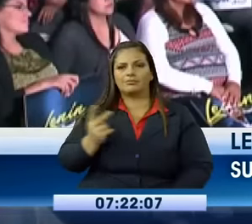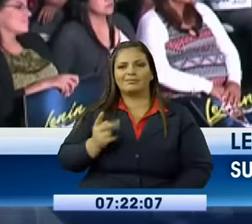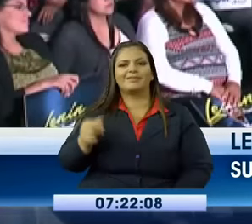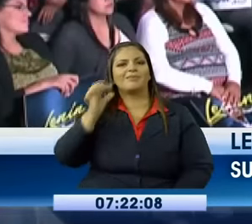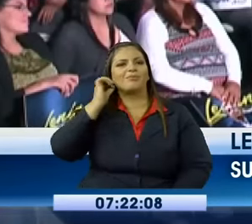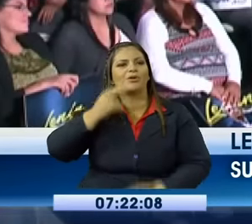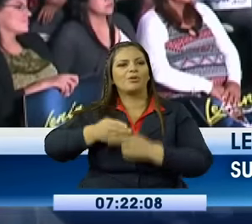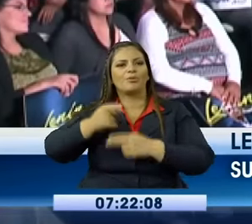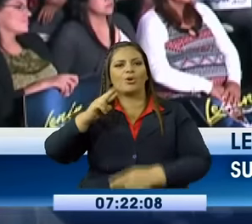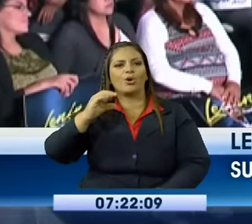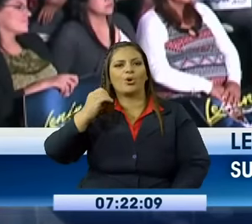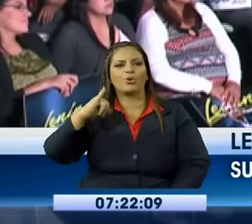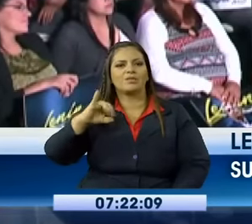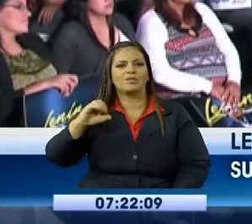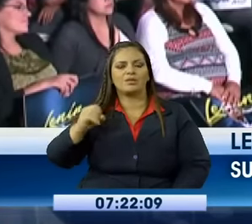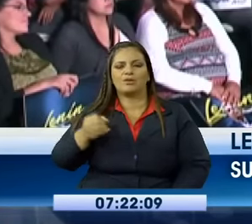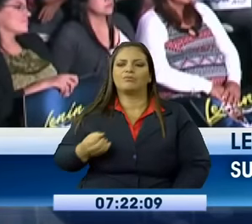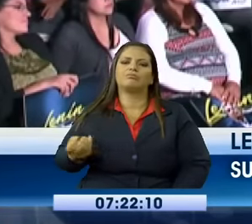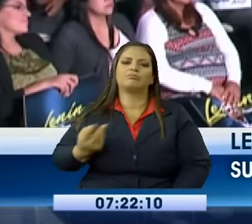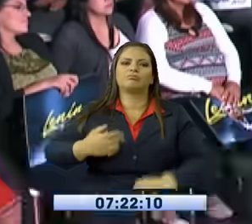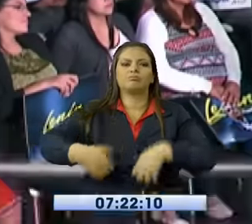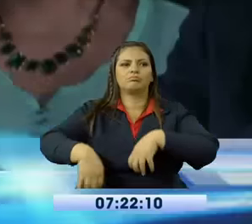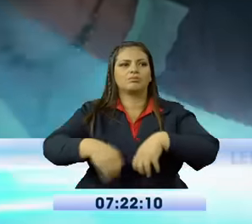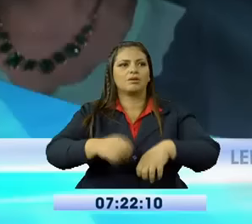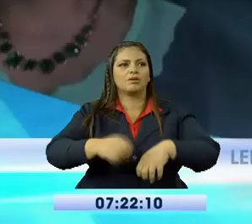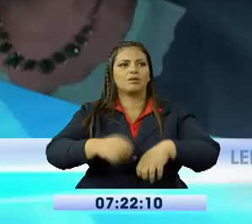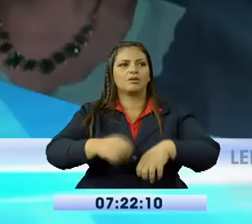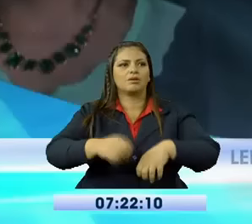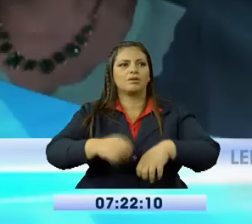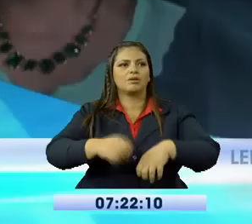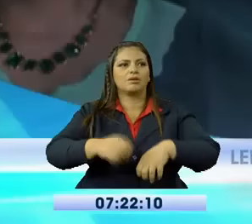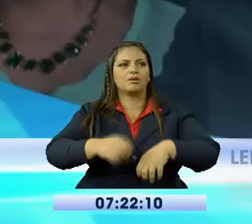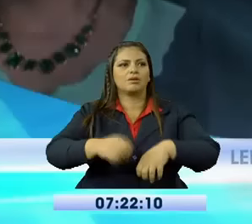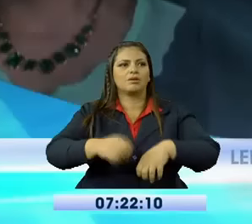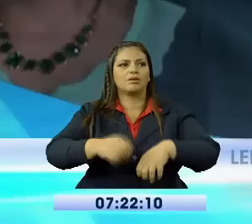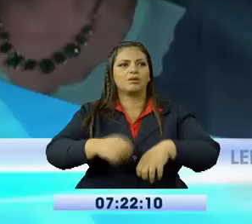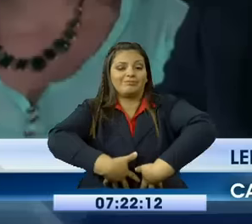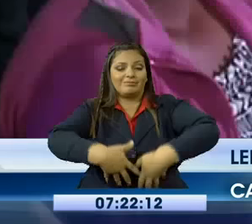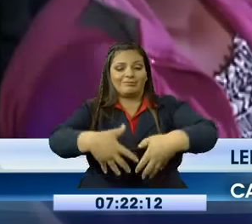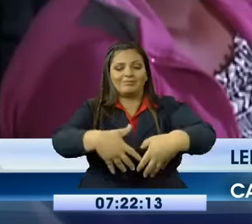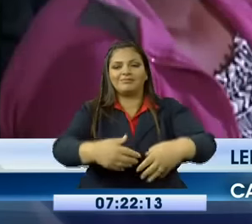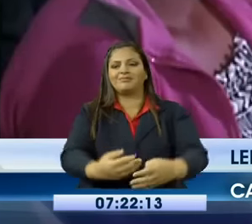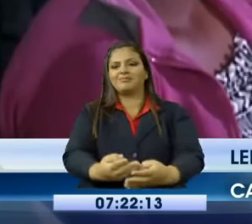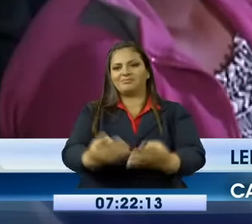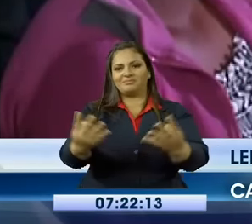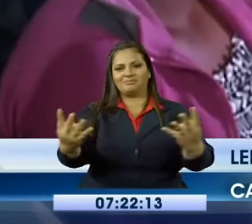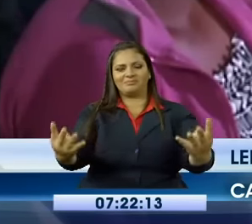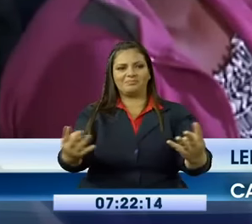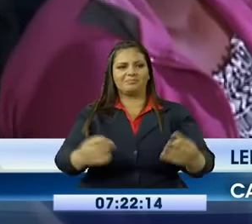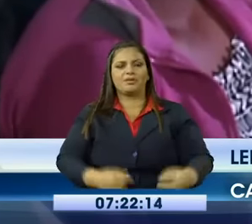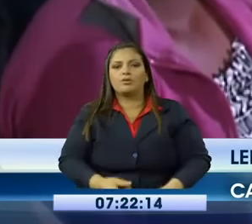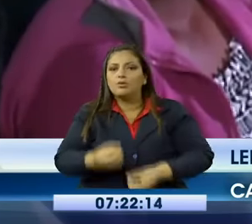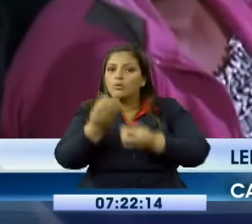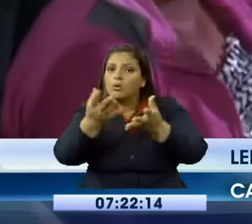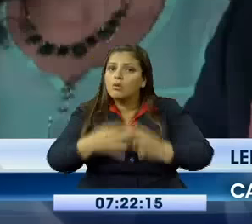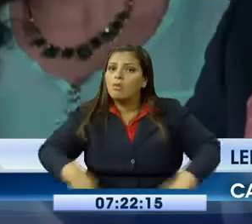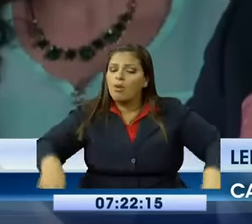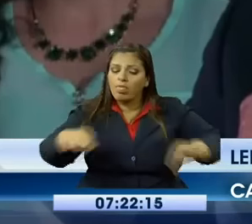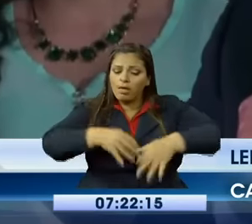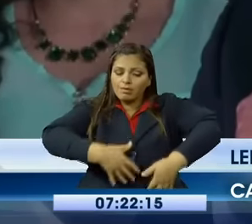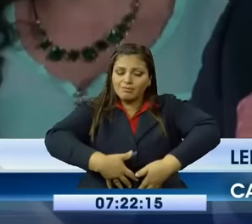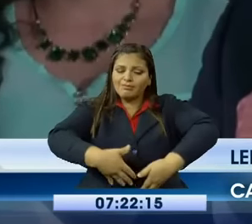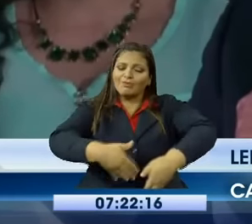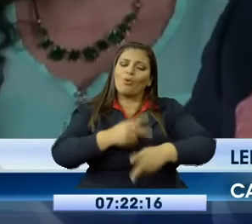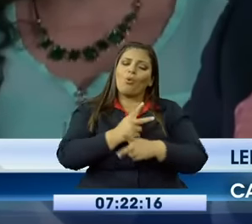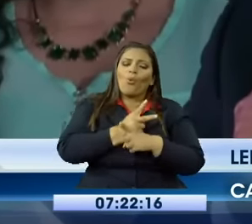recibido por mujeres de todo el país en periodo de gestación. Durante su intervención, Moreno resaltó la importancia de los cuidados prenatales.